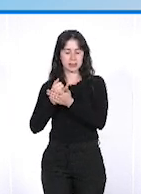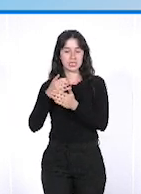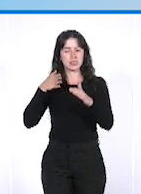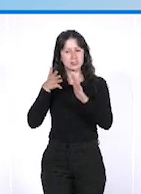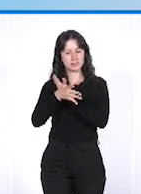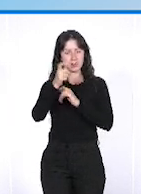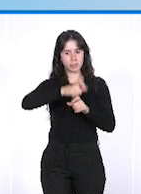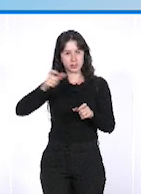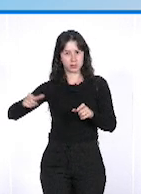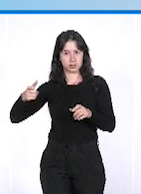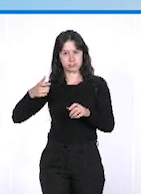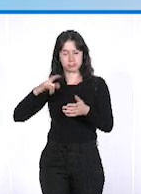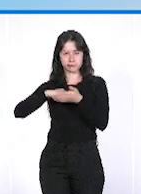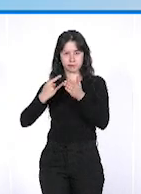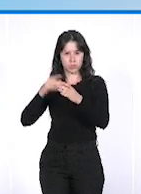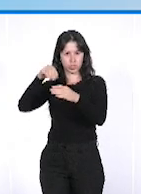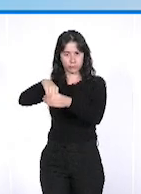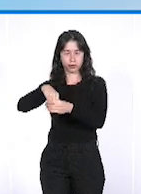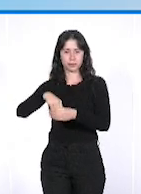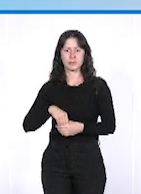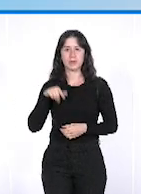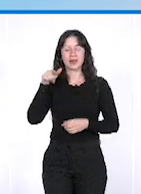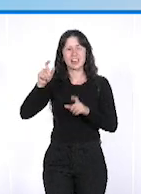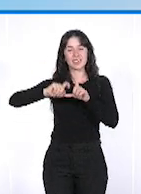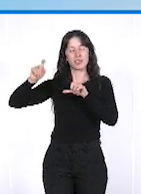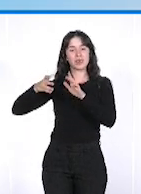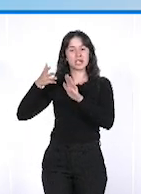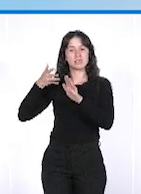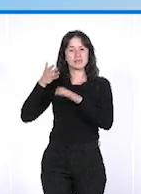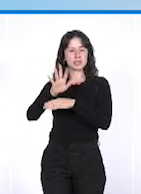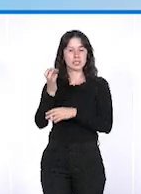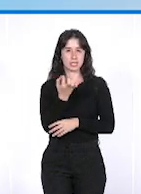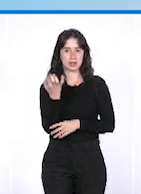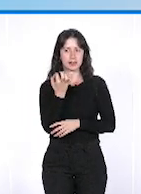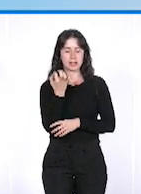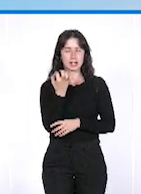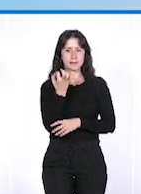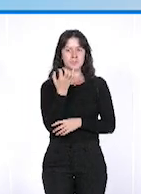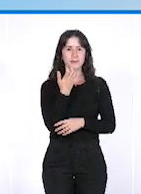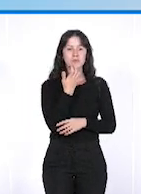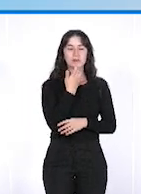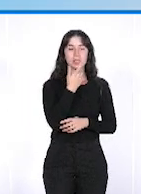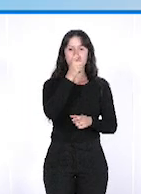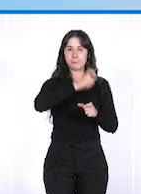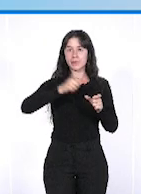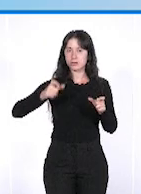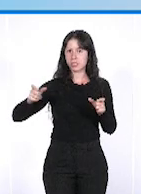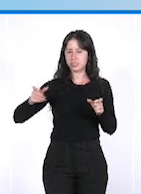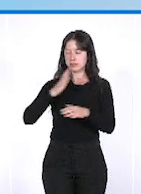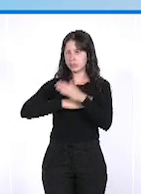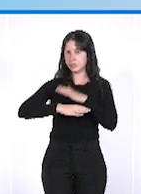del proyecto esta gráfica representa el grado o cómo las personas han evolucionado